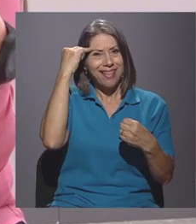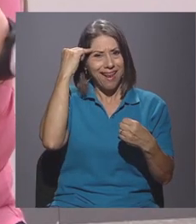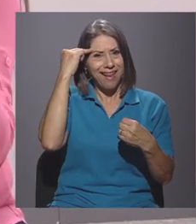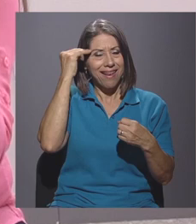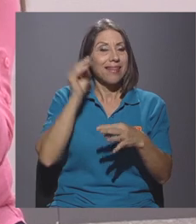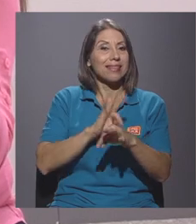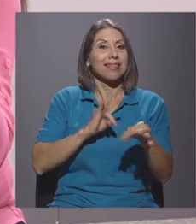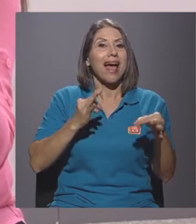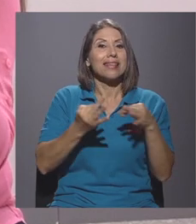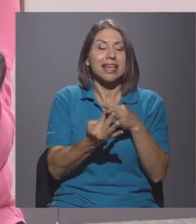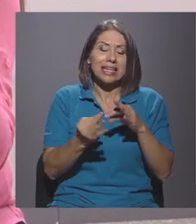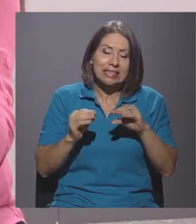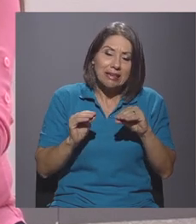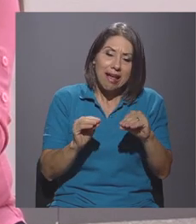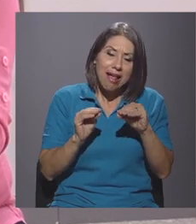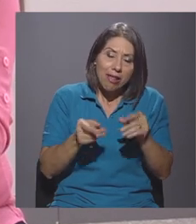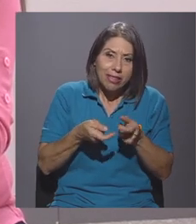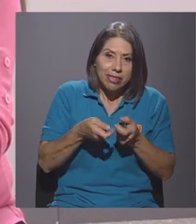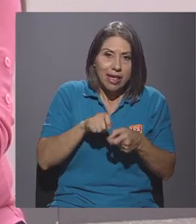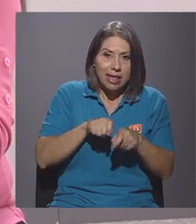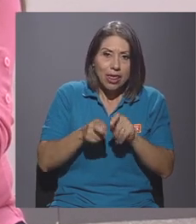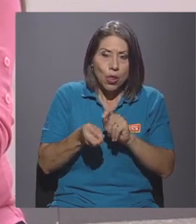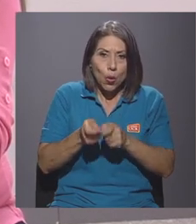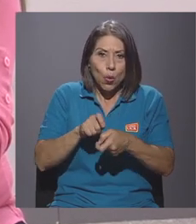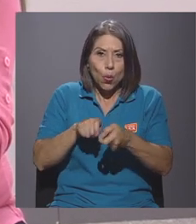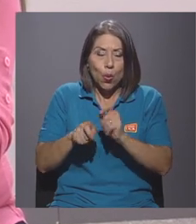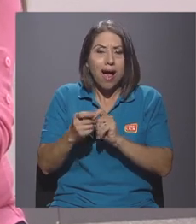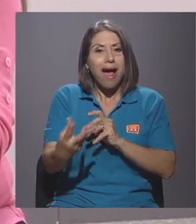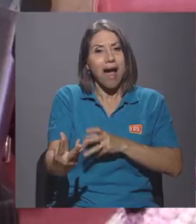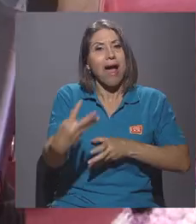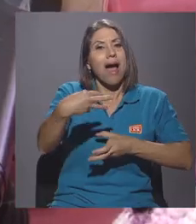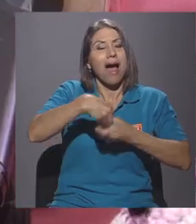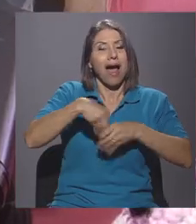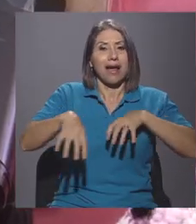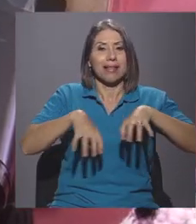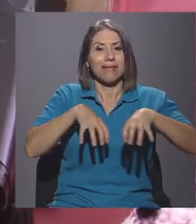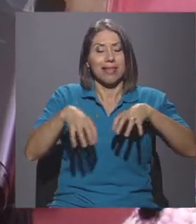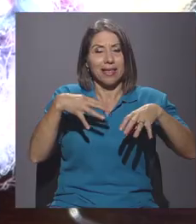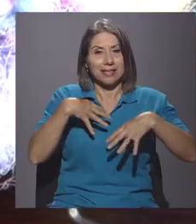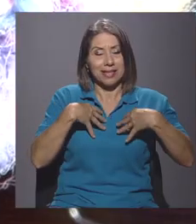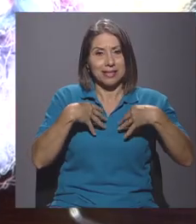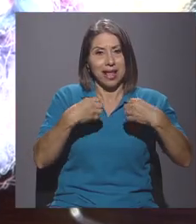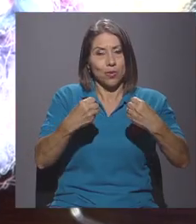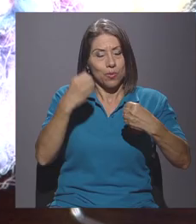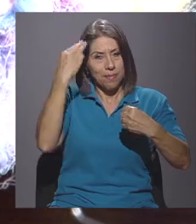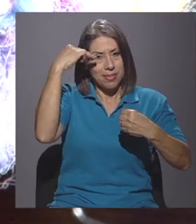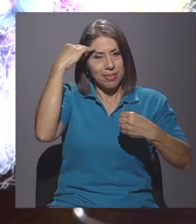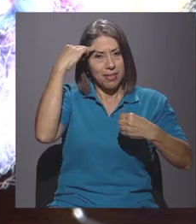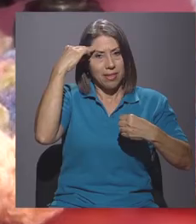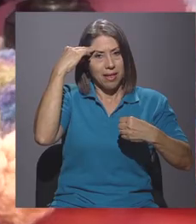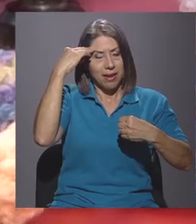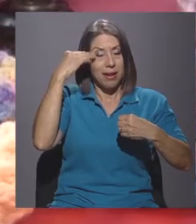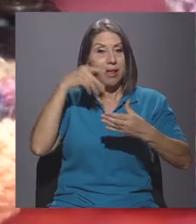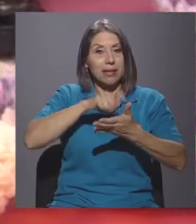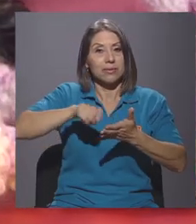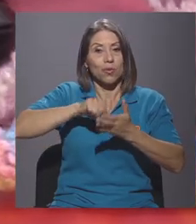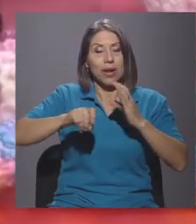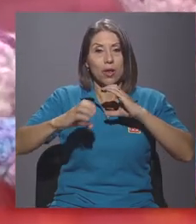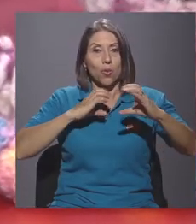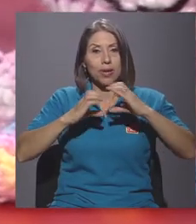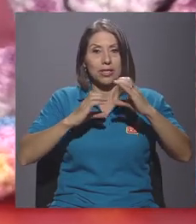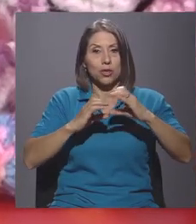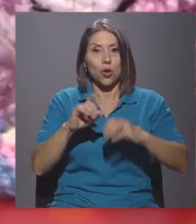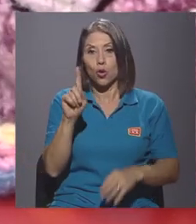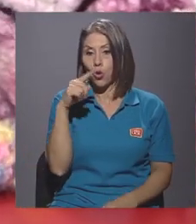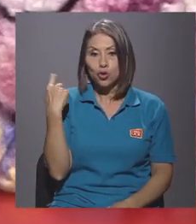como integrado a las actividades que hemos hecho de salud mental dentro de la Escuela de Comunicación. No solamente es importante el producto que